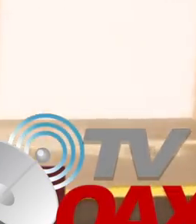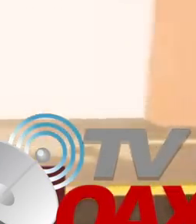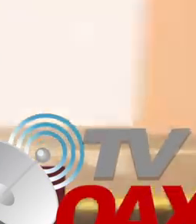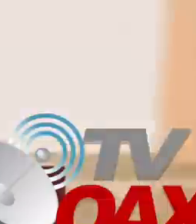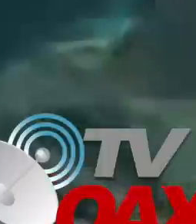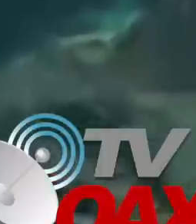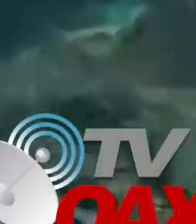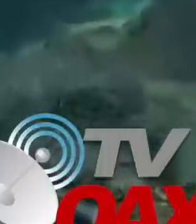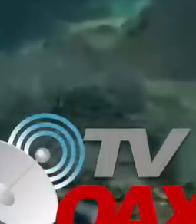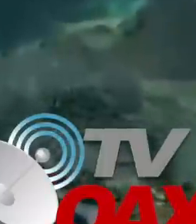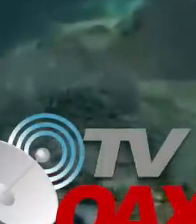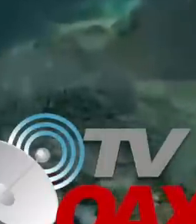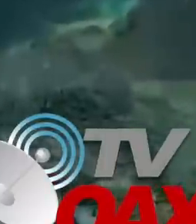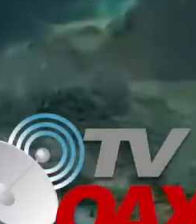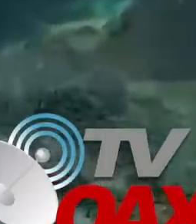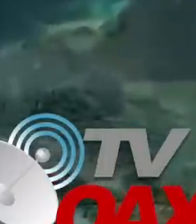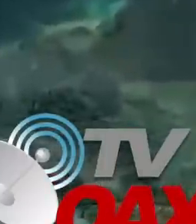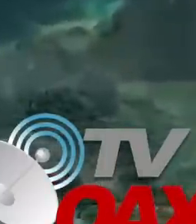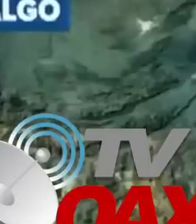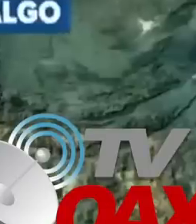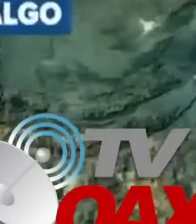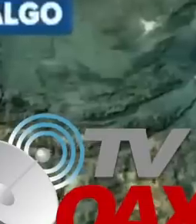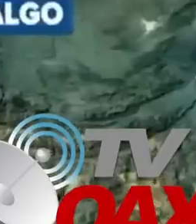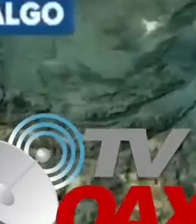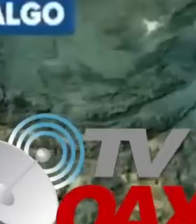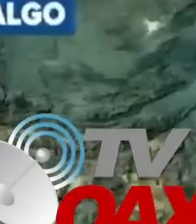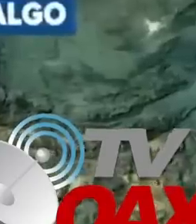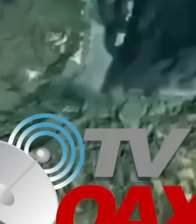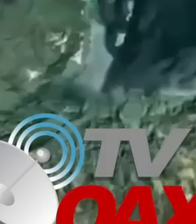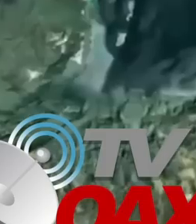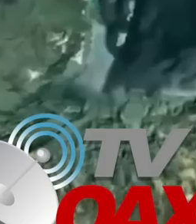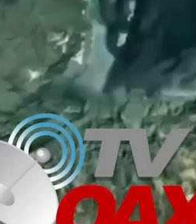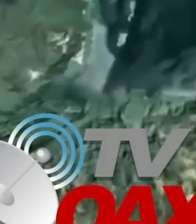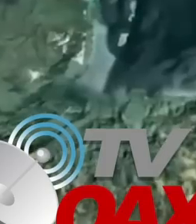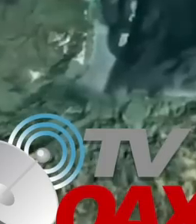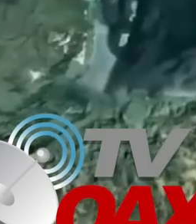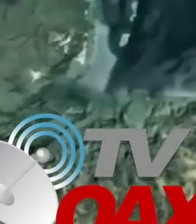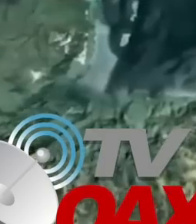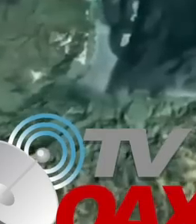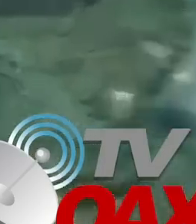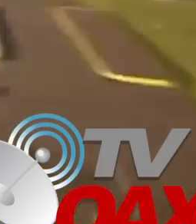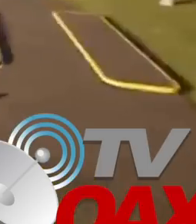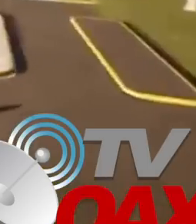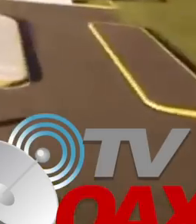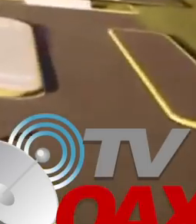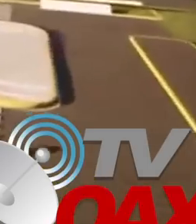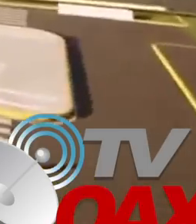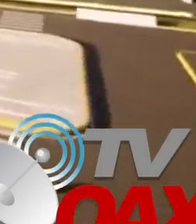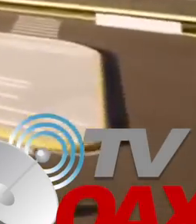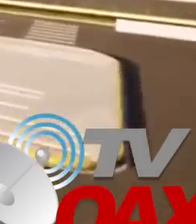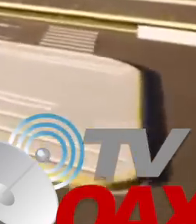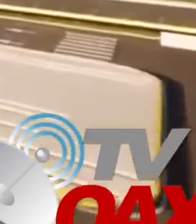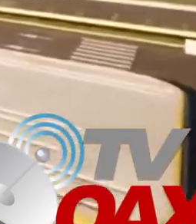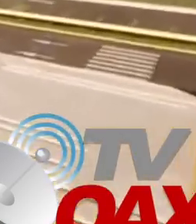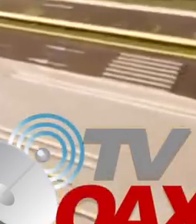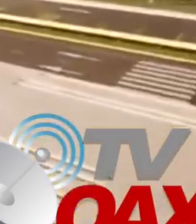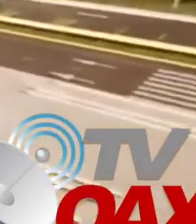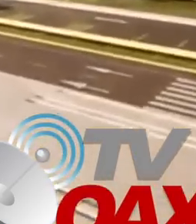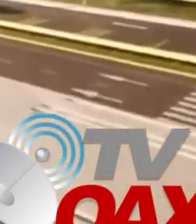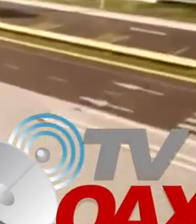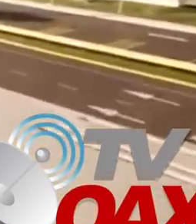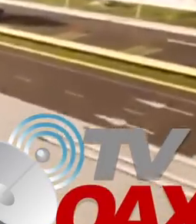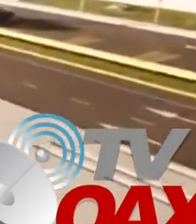de Despacho para las líneas Z, K y FA. También se contará con un edificio